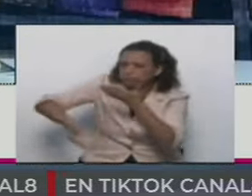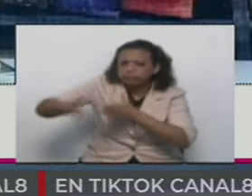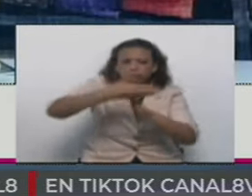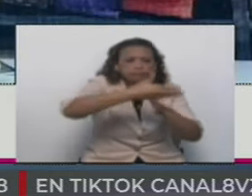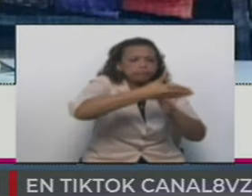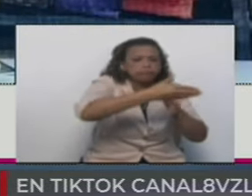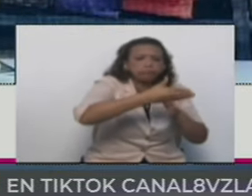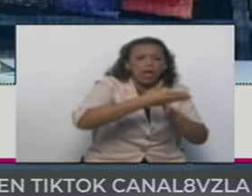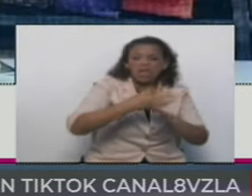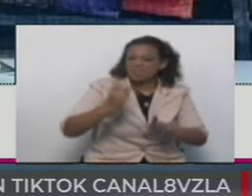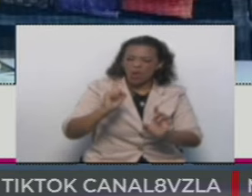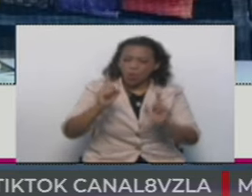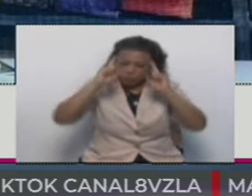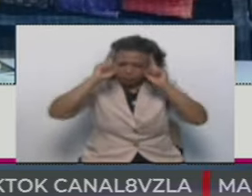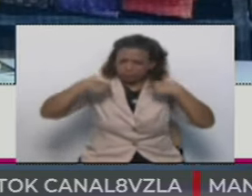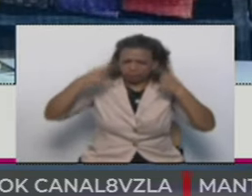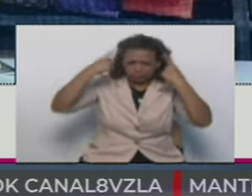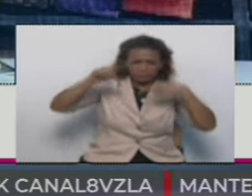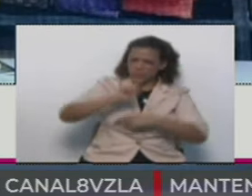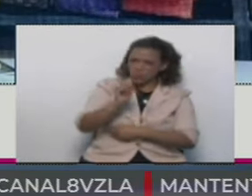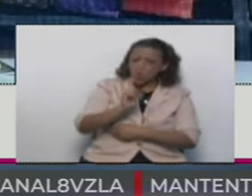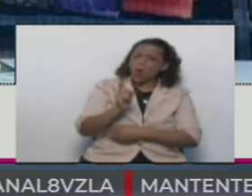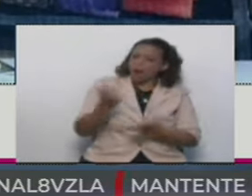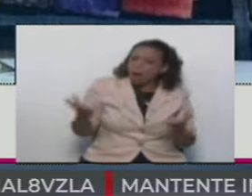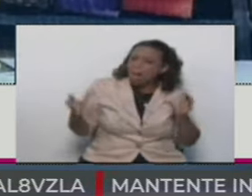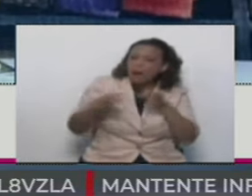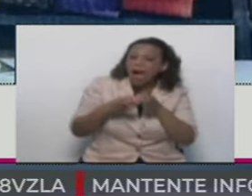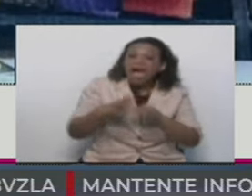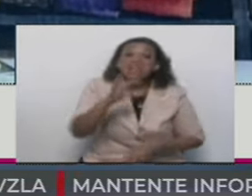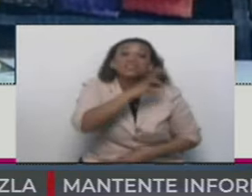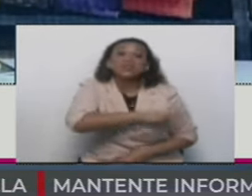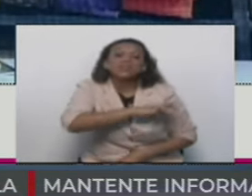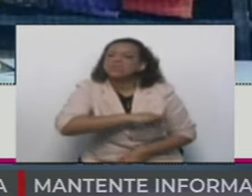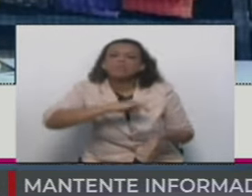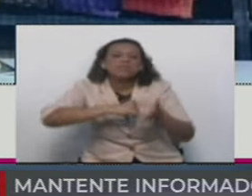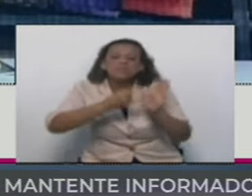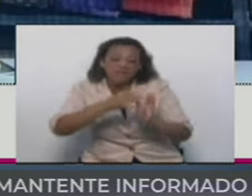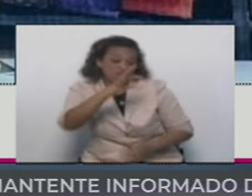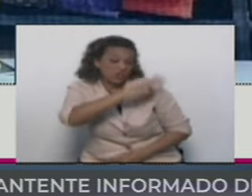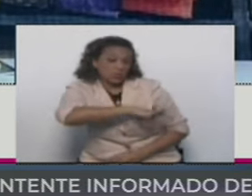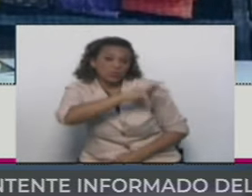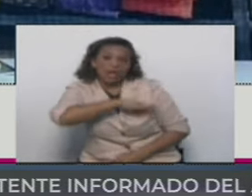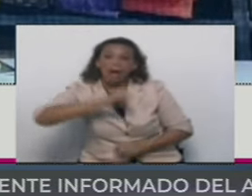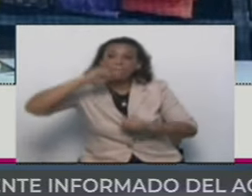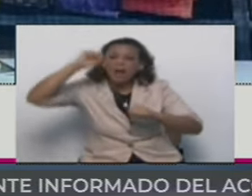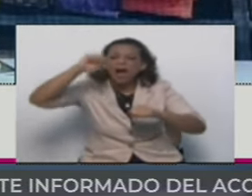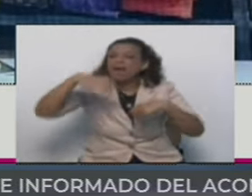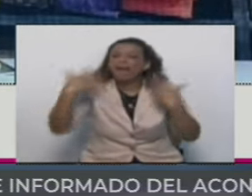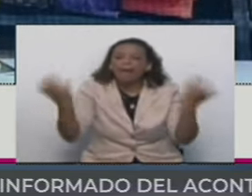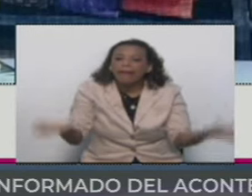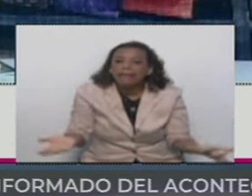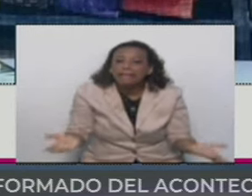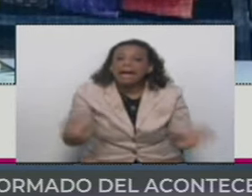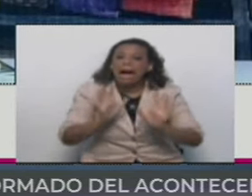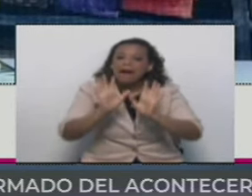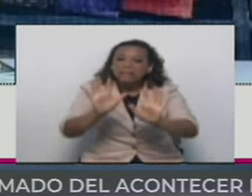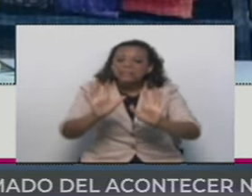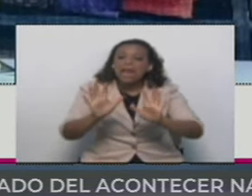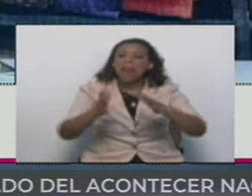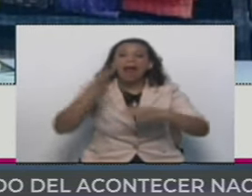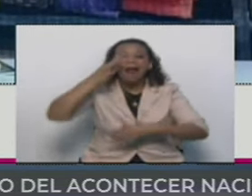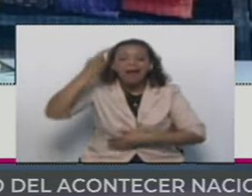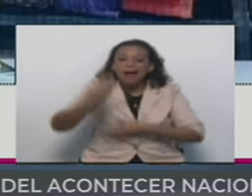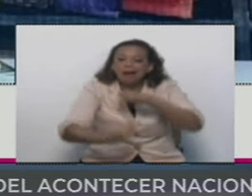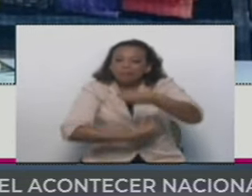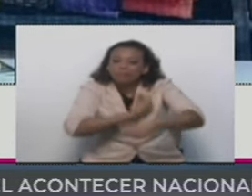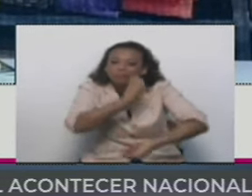que un ser individual. ¿Qué es el socialismo? El socialismo debe ser la